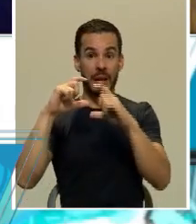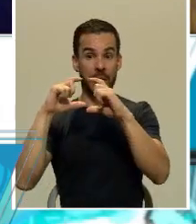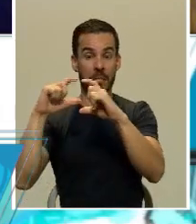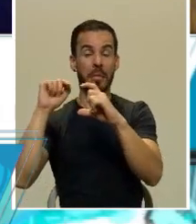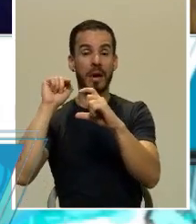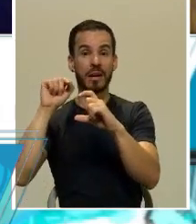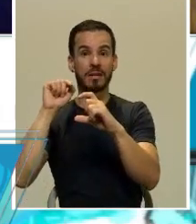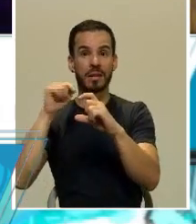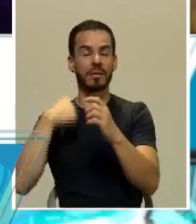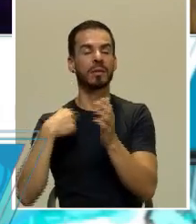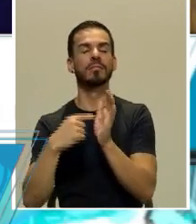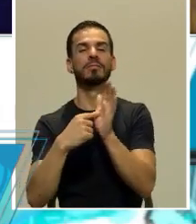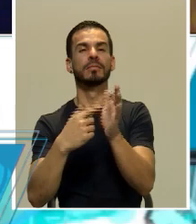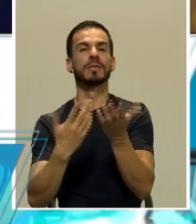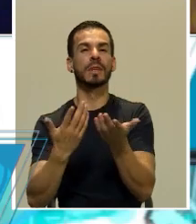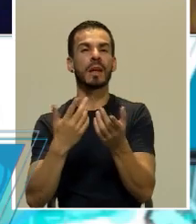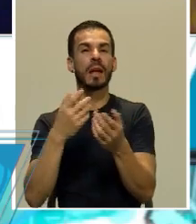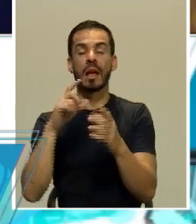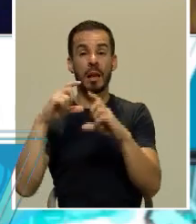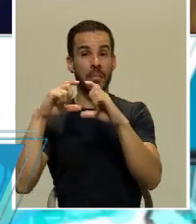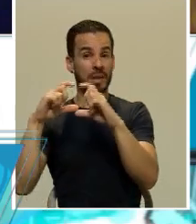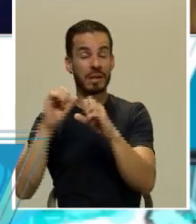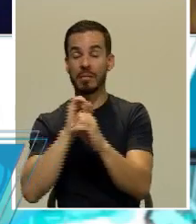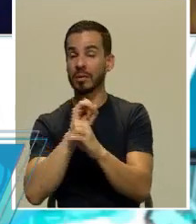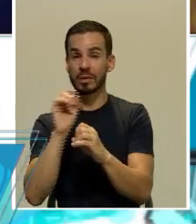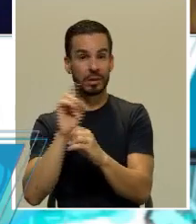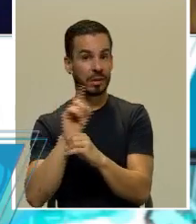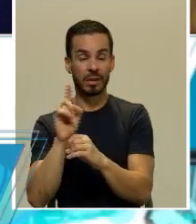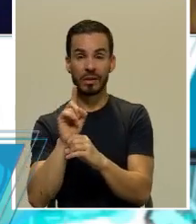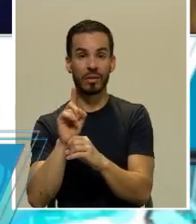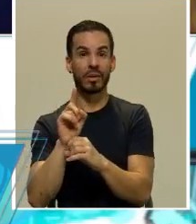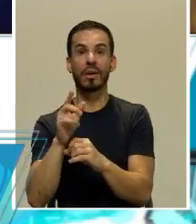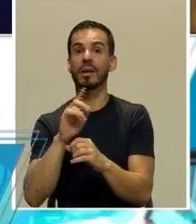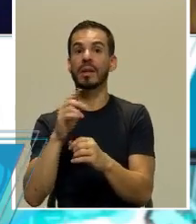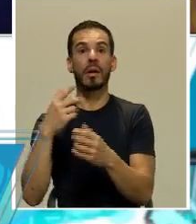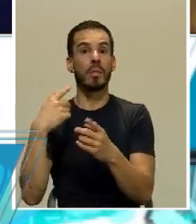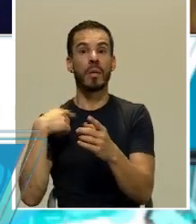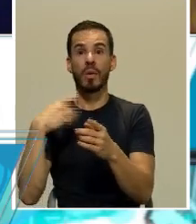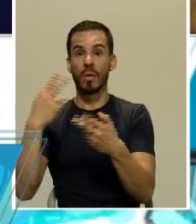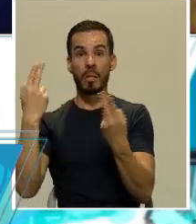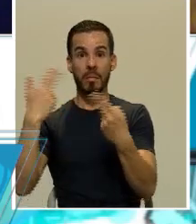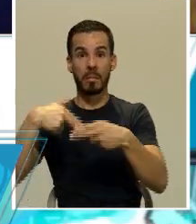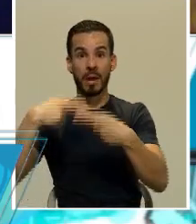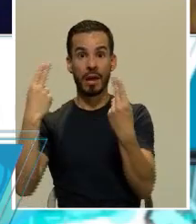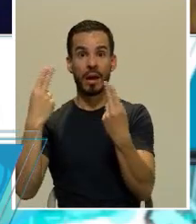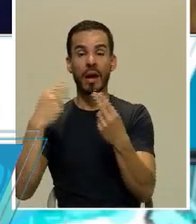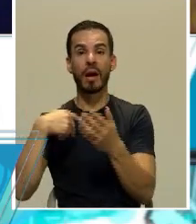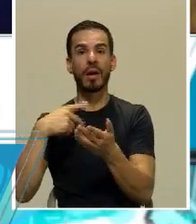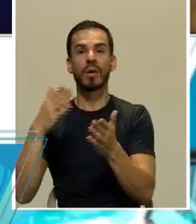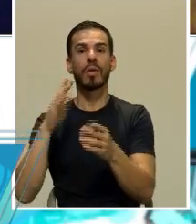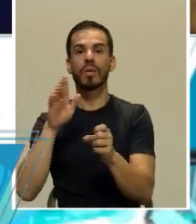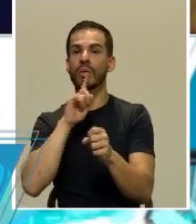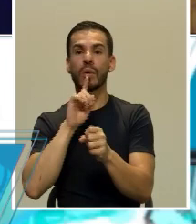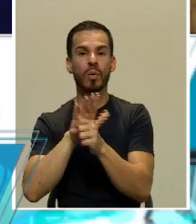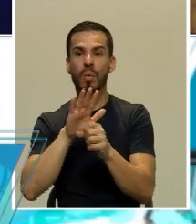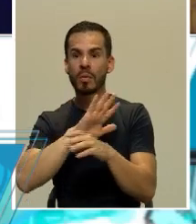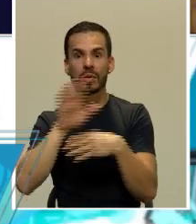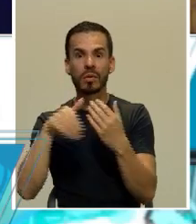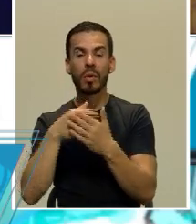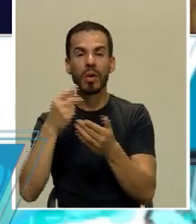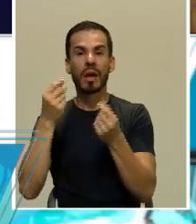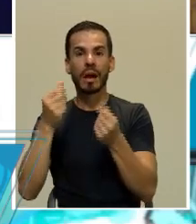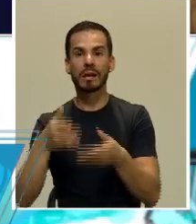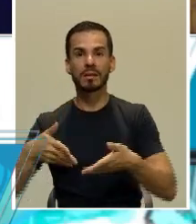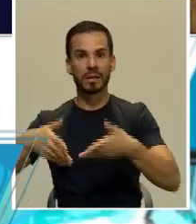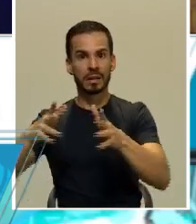marchamo, se lo pongo así, ni el marchamo ni los peajes cubren el costo de las carreteras, ni